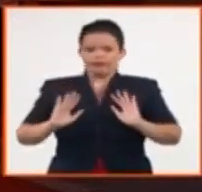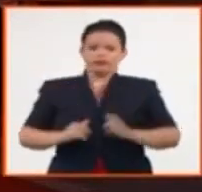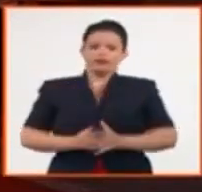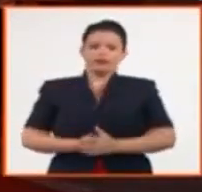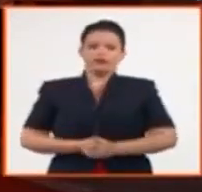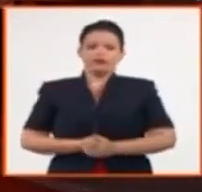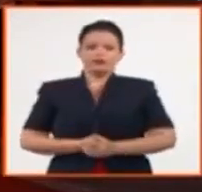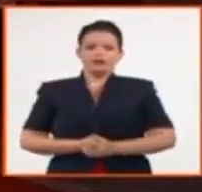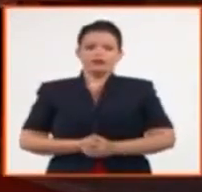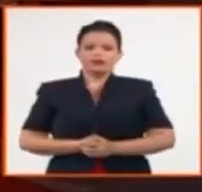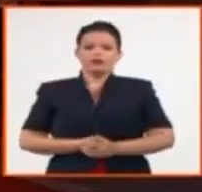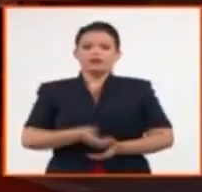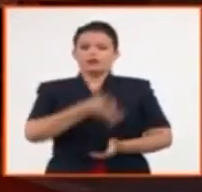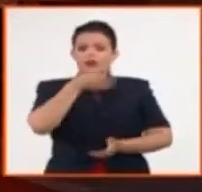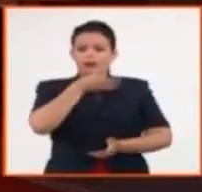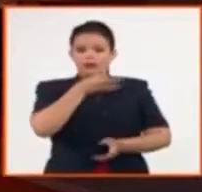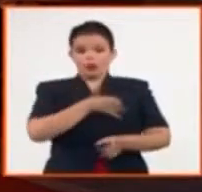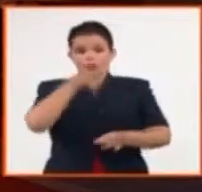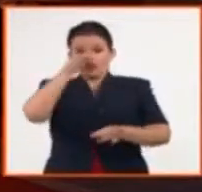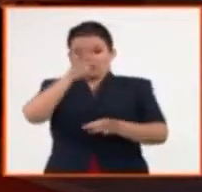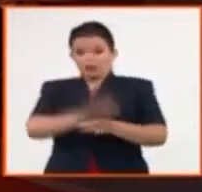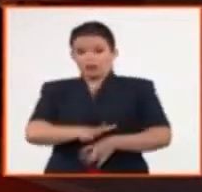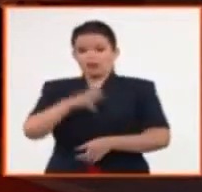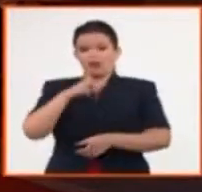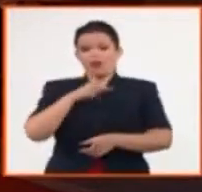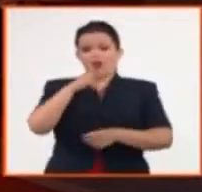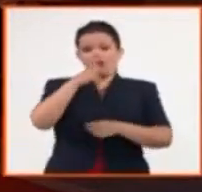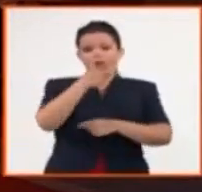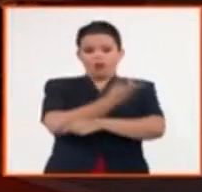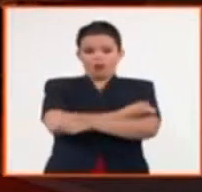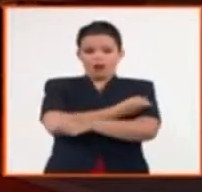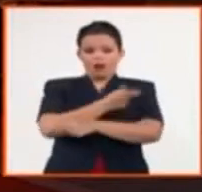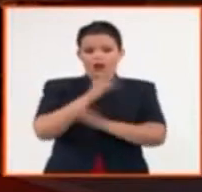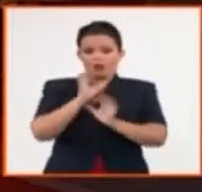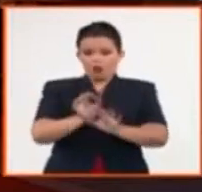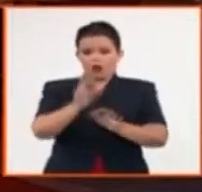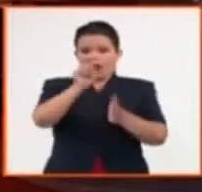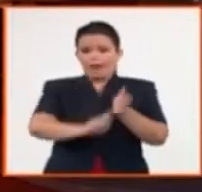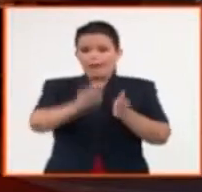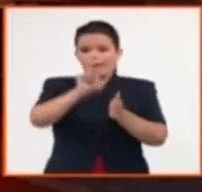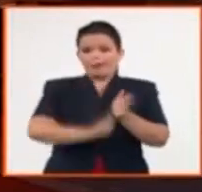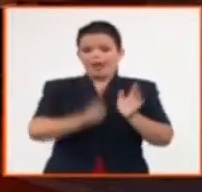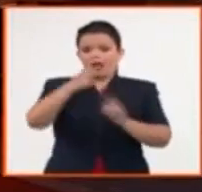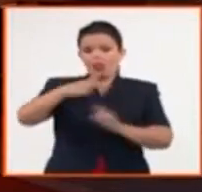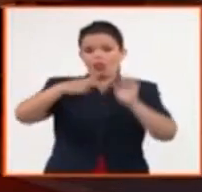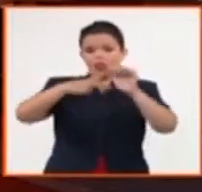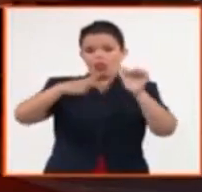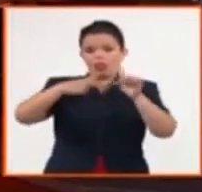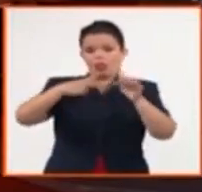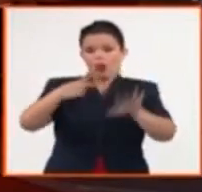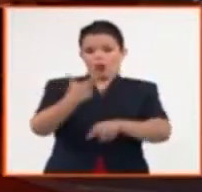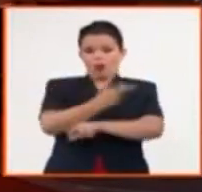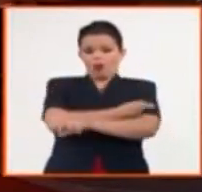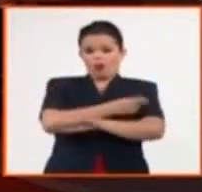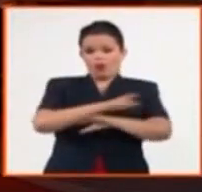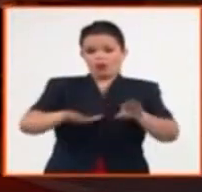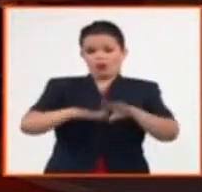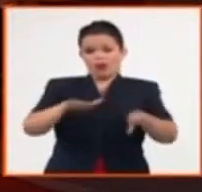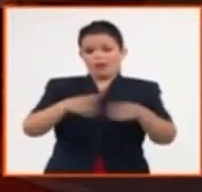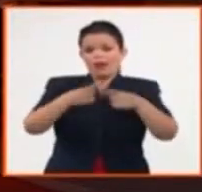la concepción inicial de la vacunación para los niños era con 2 dosis, porque era suficiente. Lo que pasa es que se decidió, bueno, para más protección se le pone una